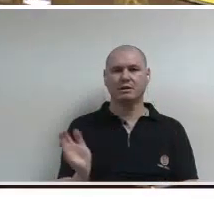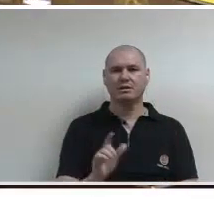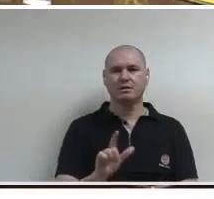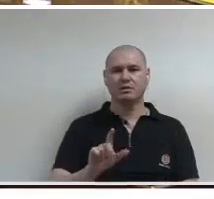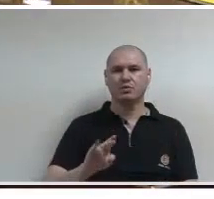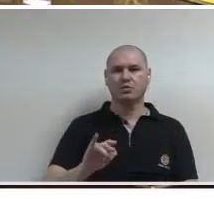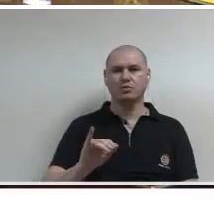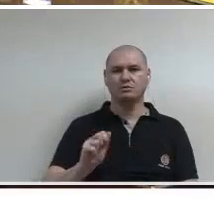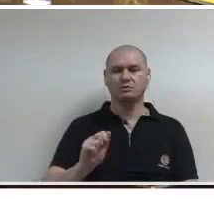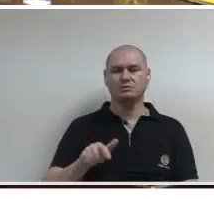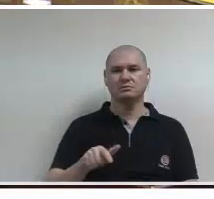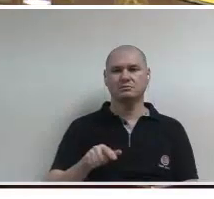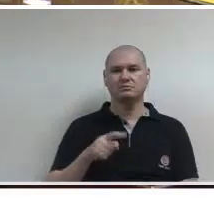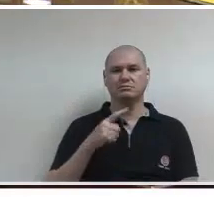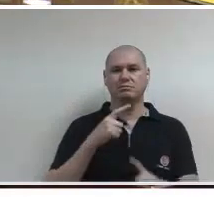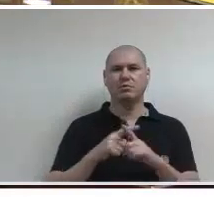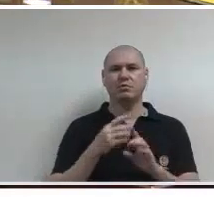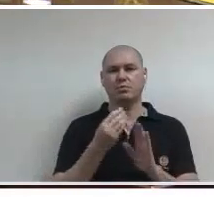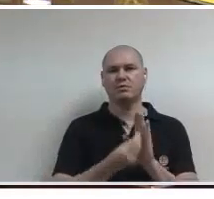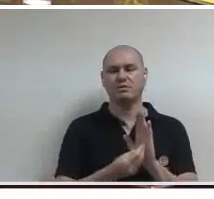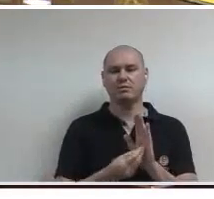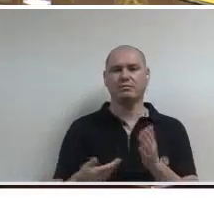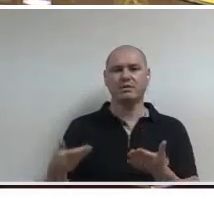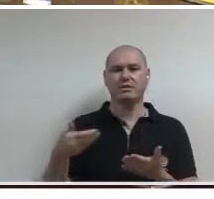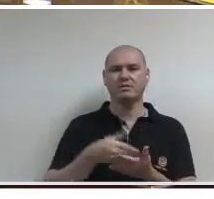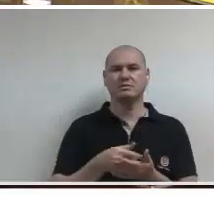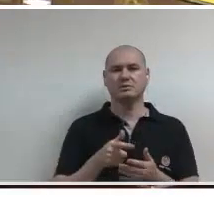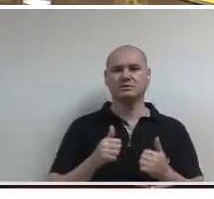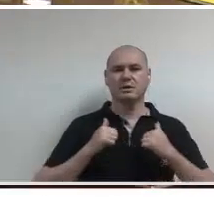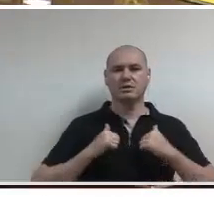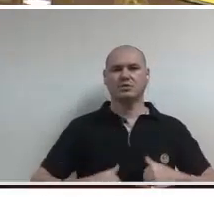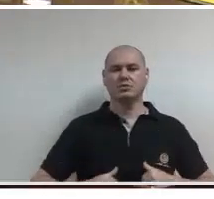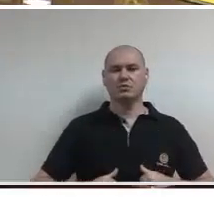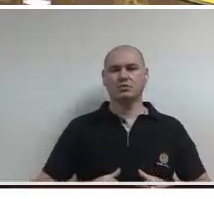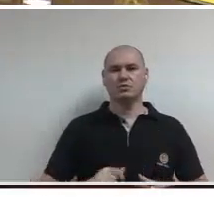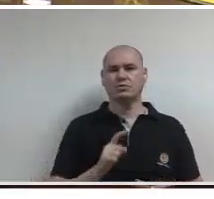Afectado ahí María Lucila Espínola, Geina,